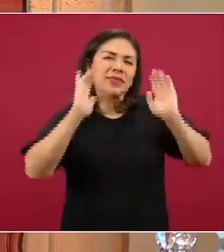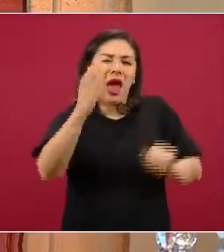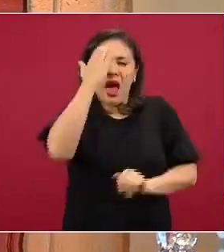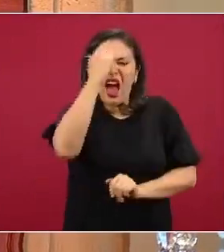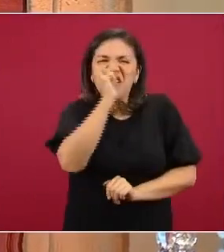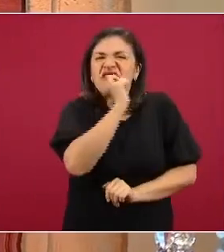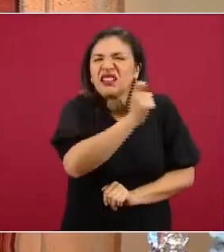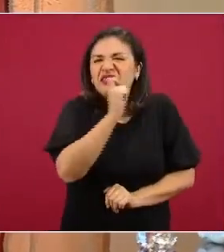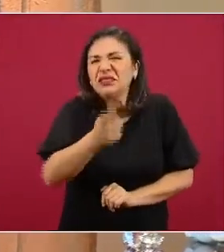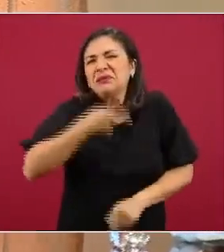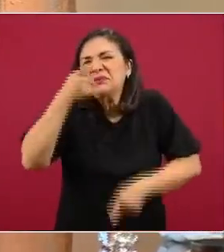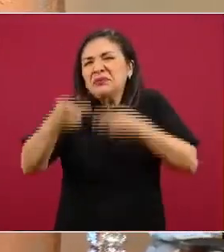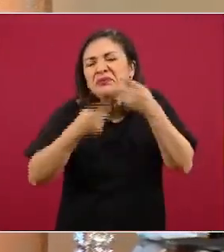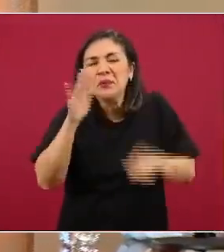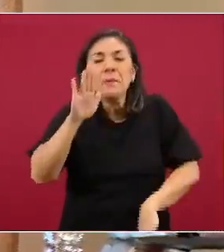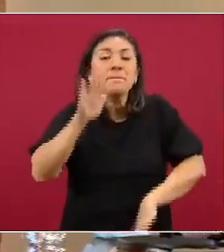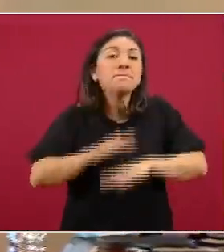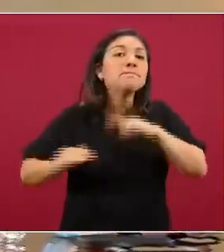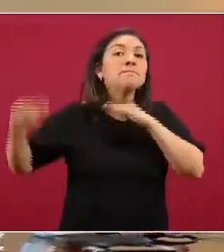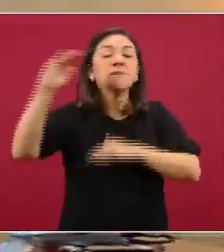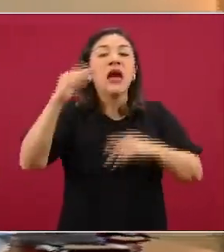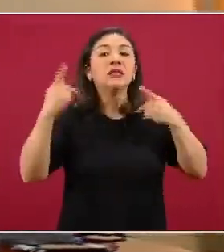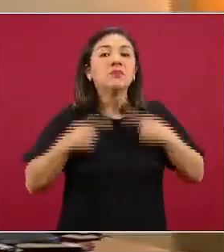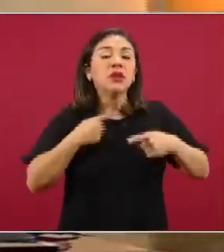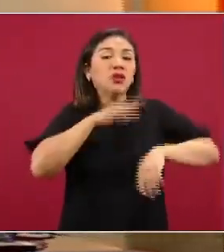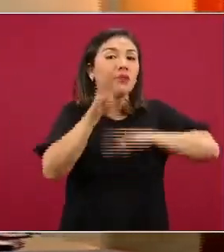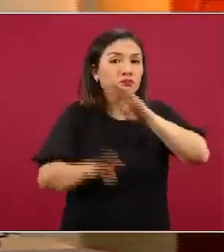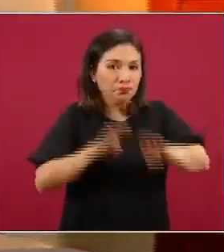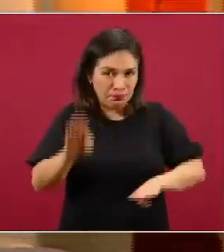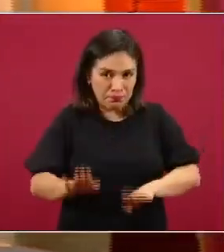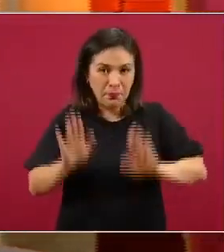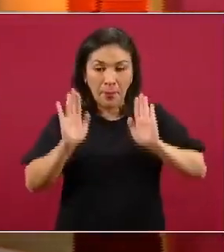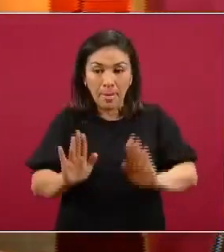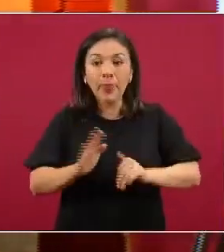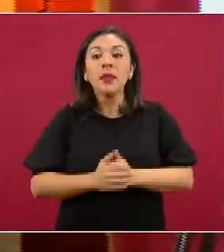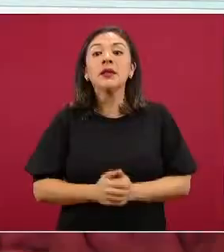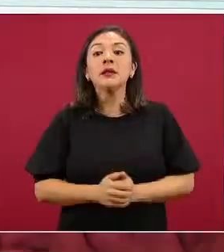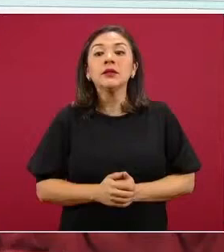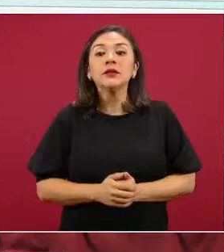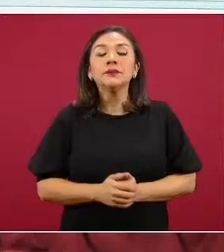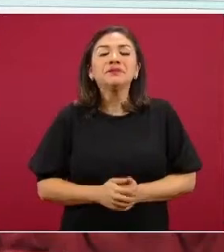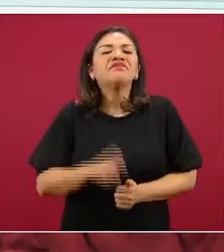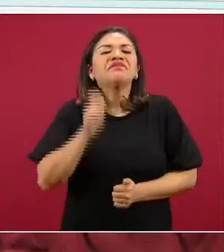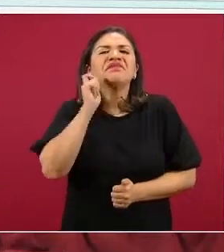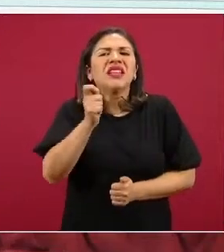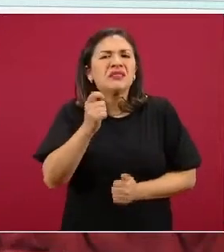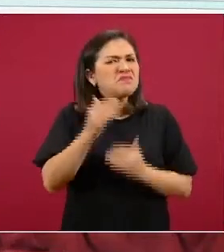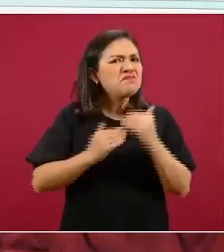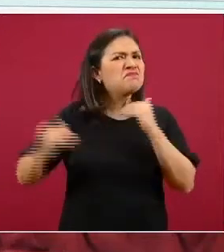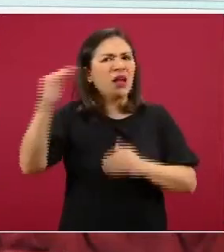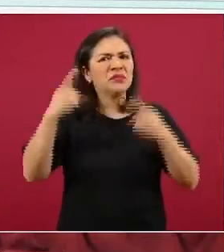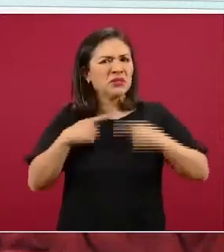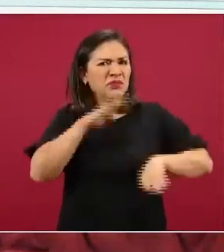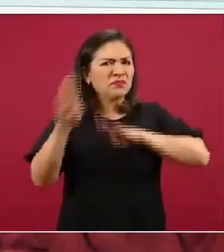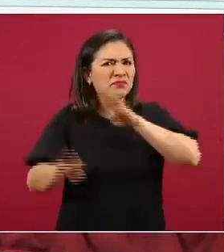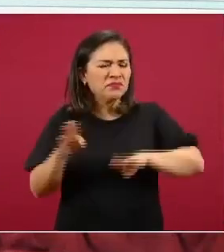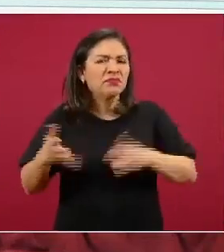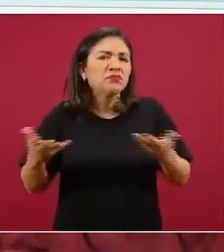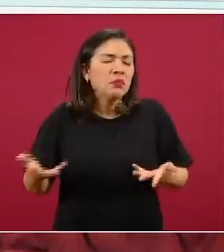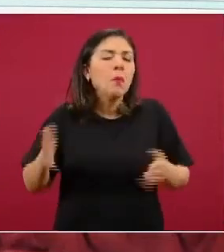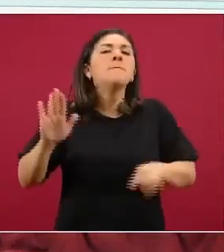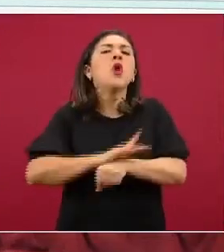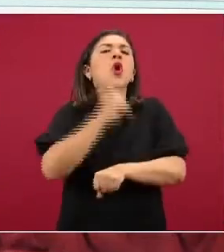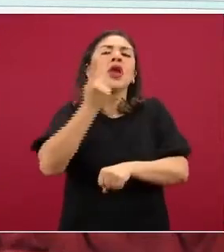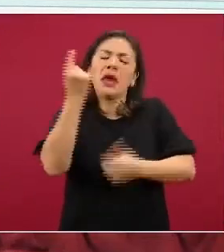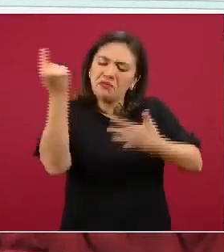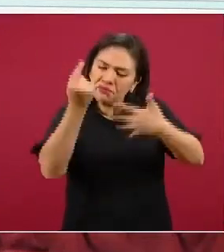nos referimos con exceso de mortalidad y qué nos referimos a un exceso de mortalidad por todas las causas,